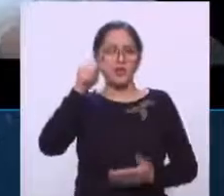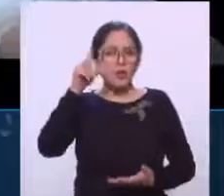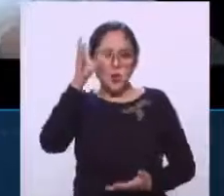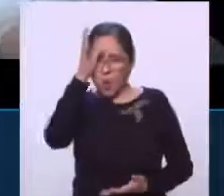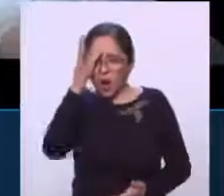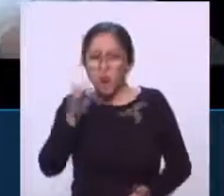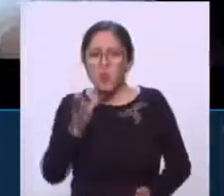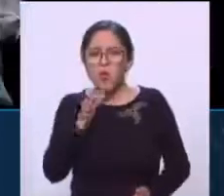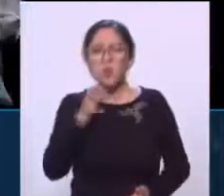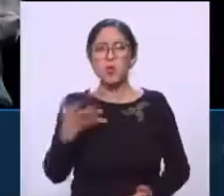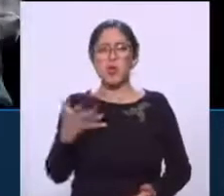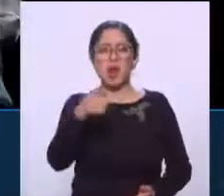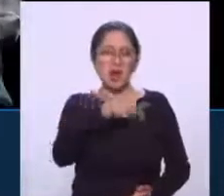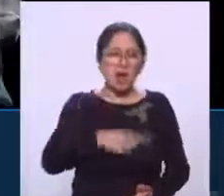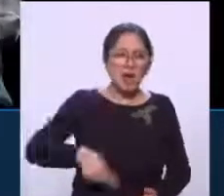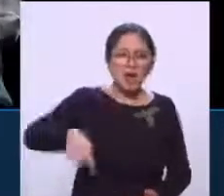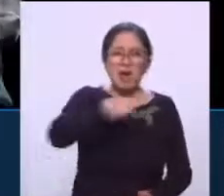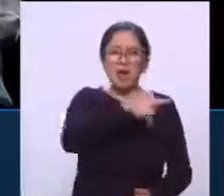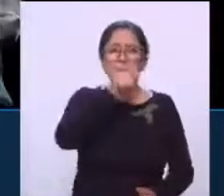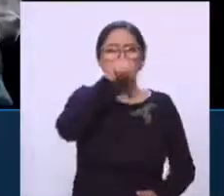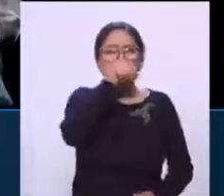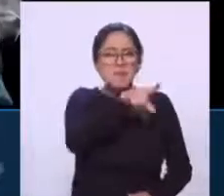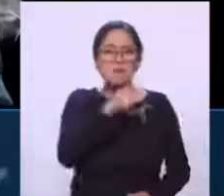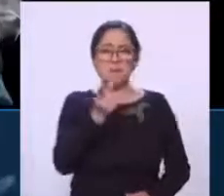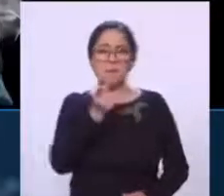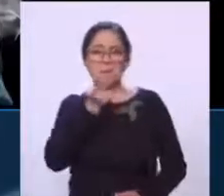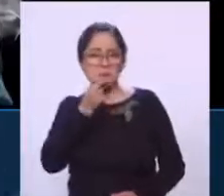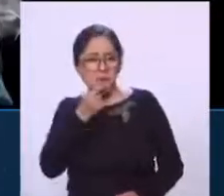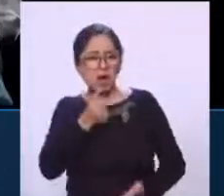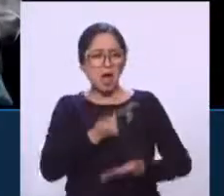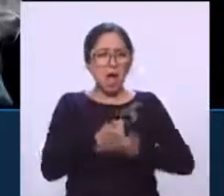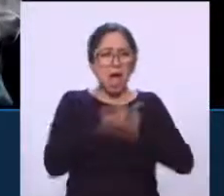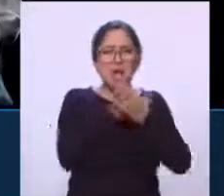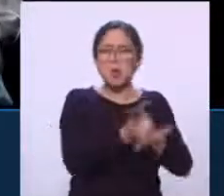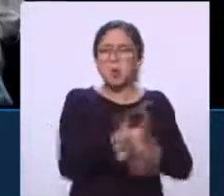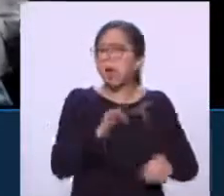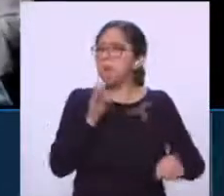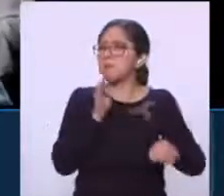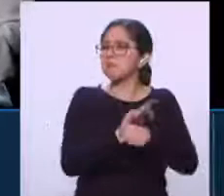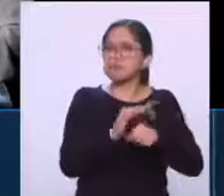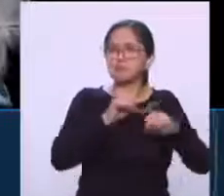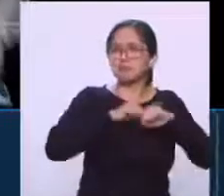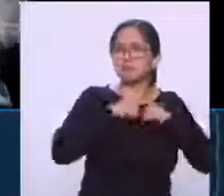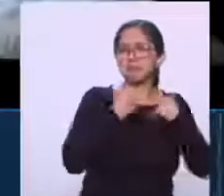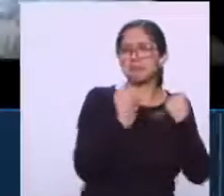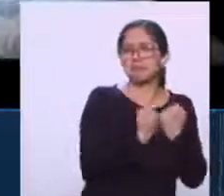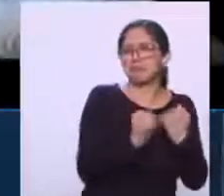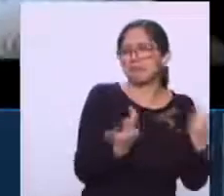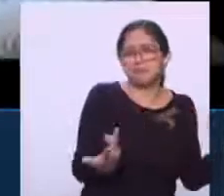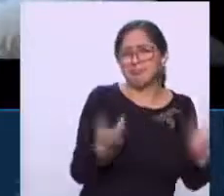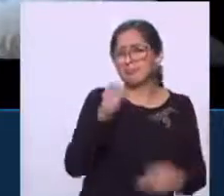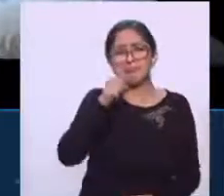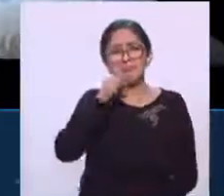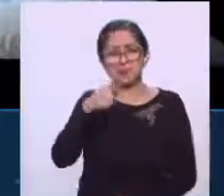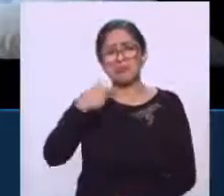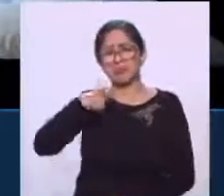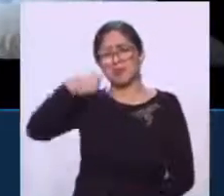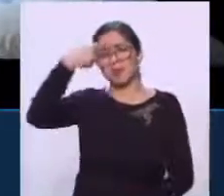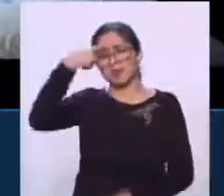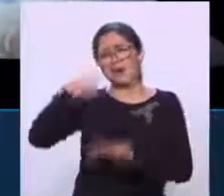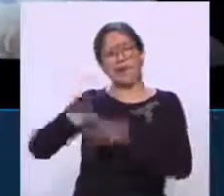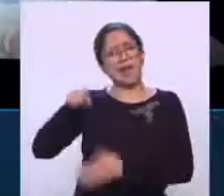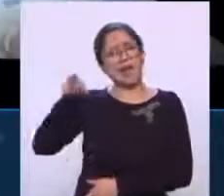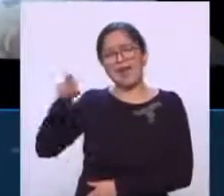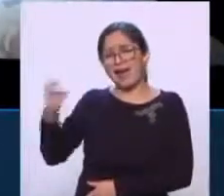habido un acompañamiento y han sido las patrullas municipales las que ofrecen protección, claro, pues no tendría por qué ser distinto en Guanajuato. De hecho,